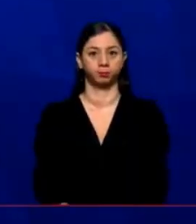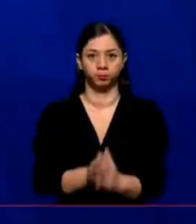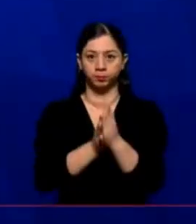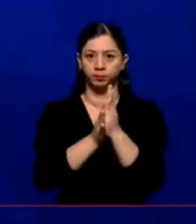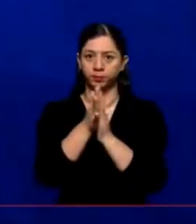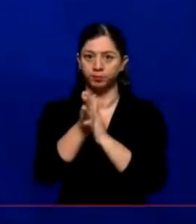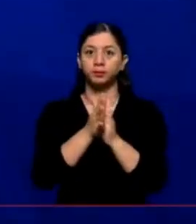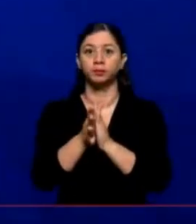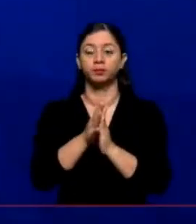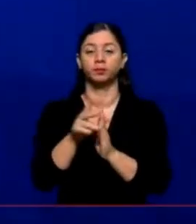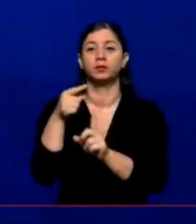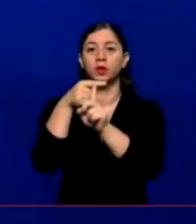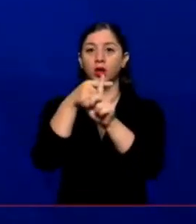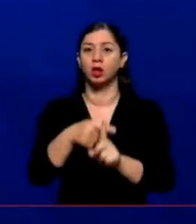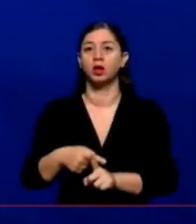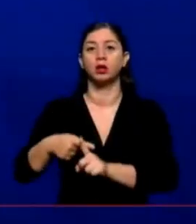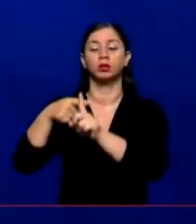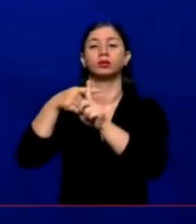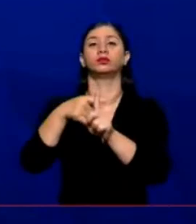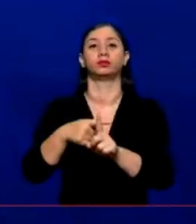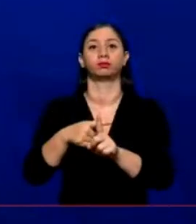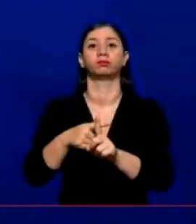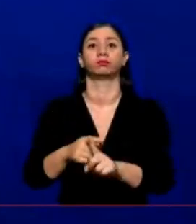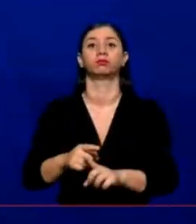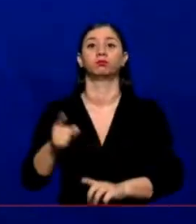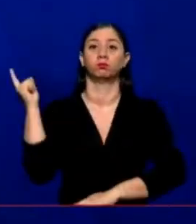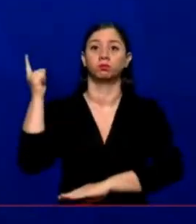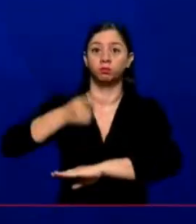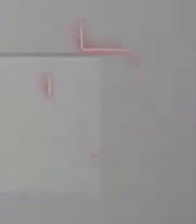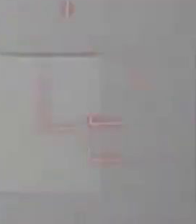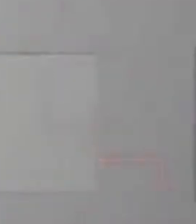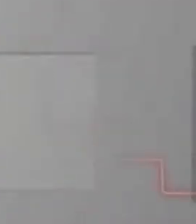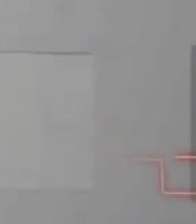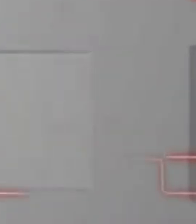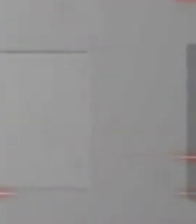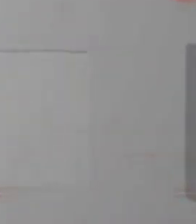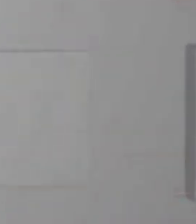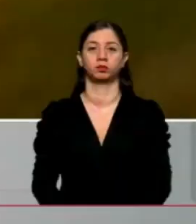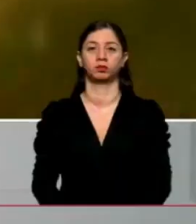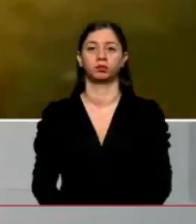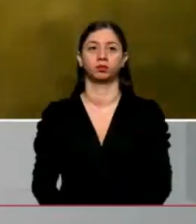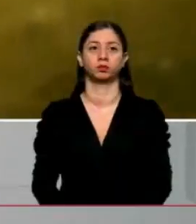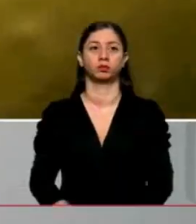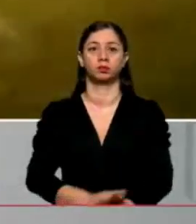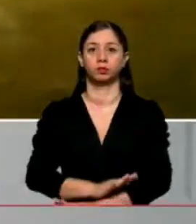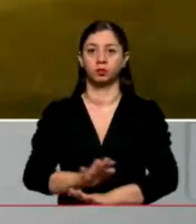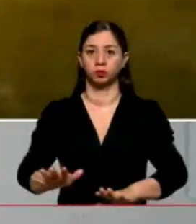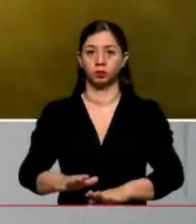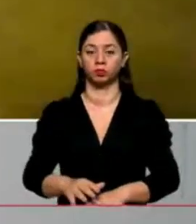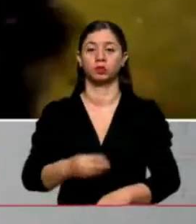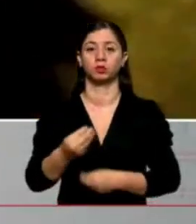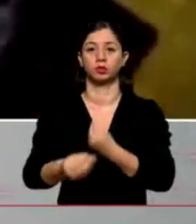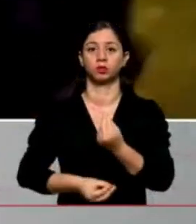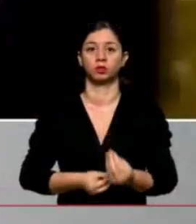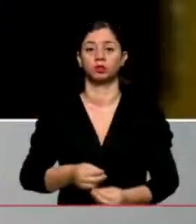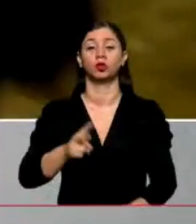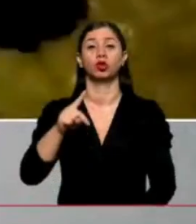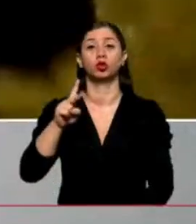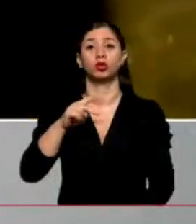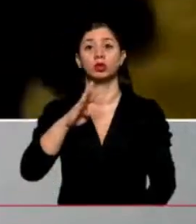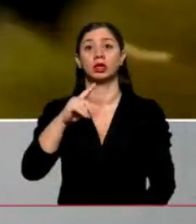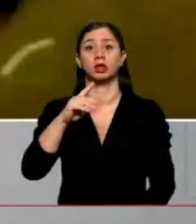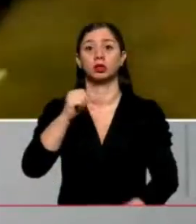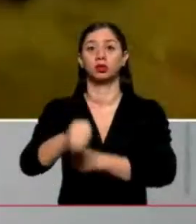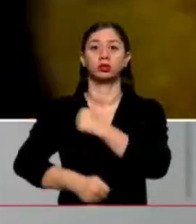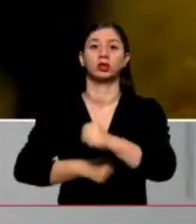Les cuento que la Procuraduría ordenó en primera instancia destituir e inhabilitar para ejercer cargos públicos entre 12 y 14